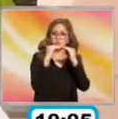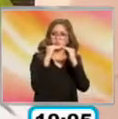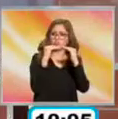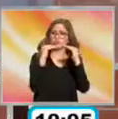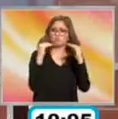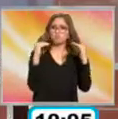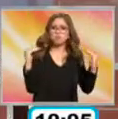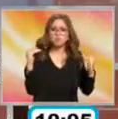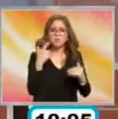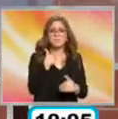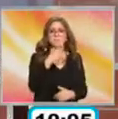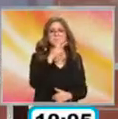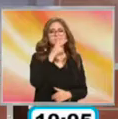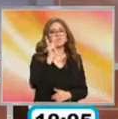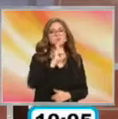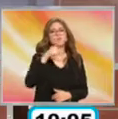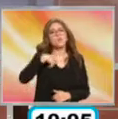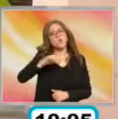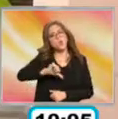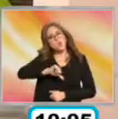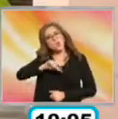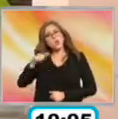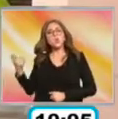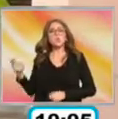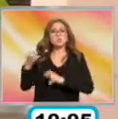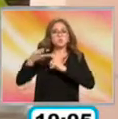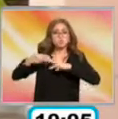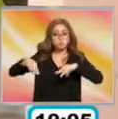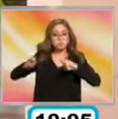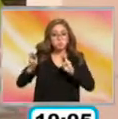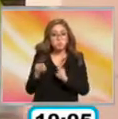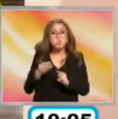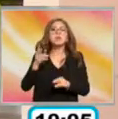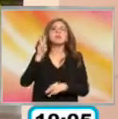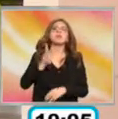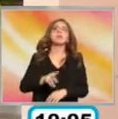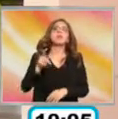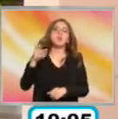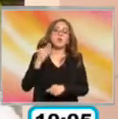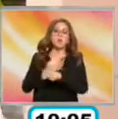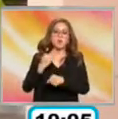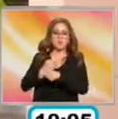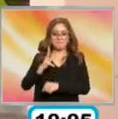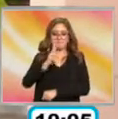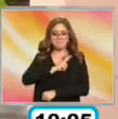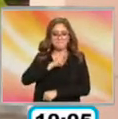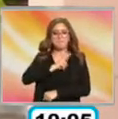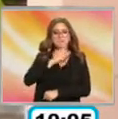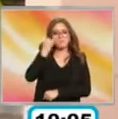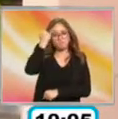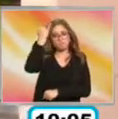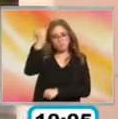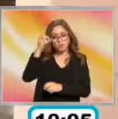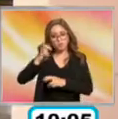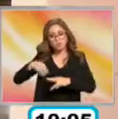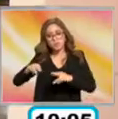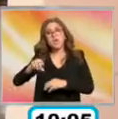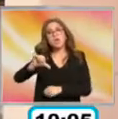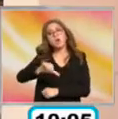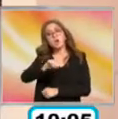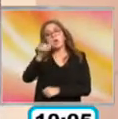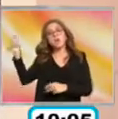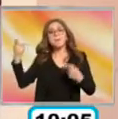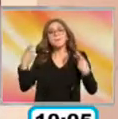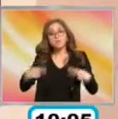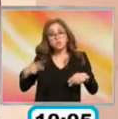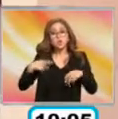mismo género. Y dije, voy a probar por otro lado. Y mira, logré brillar, gracias a Dios, con luz propia en otro género. Es más, hay gente que en Colombia